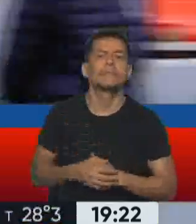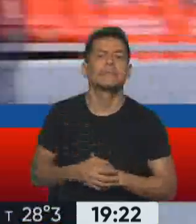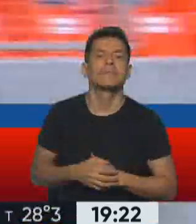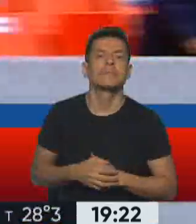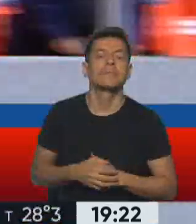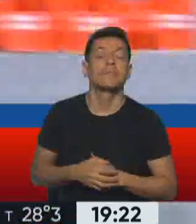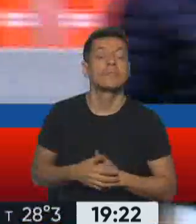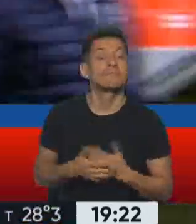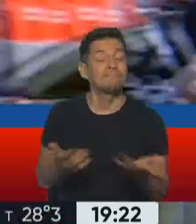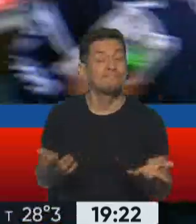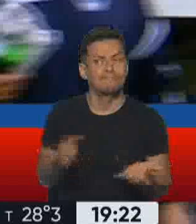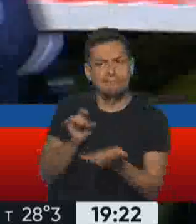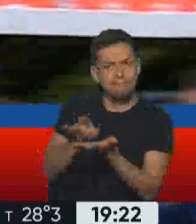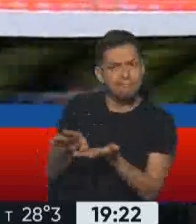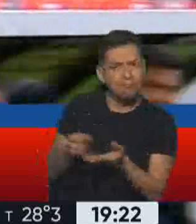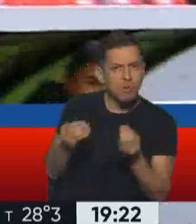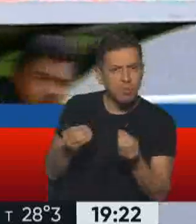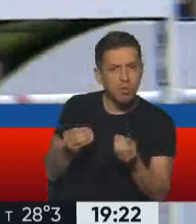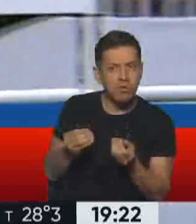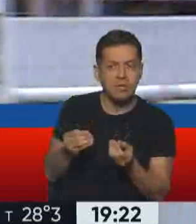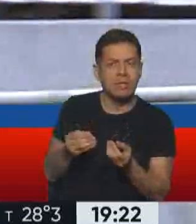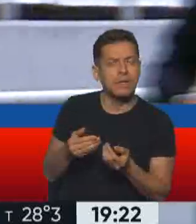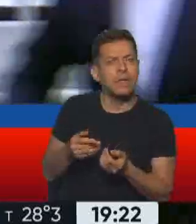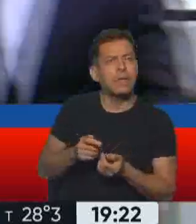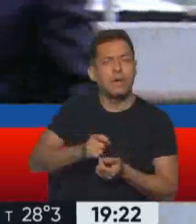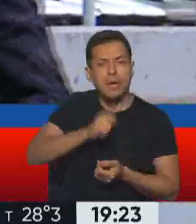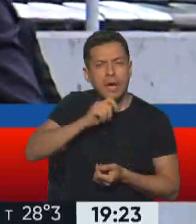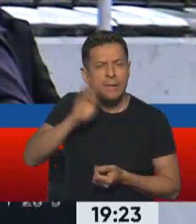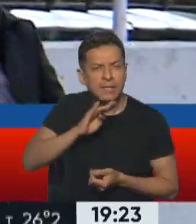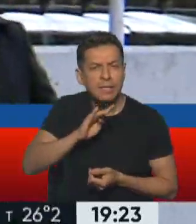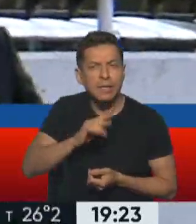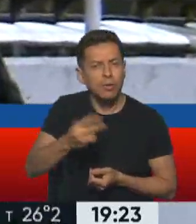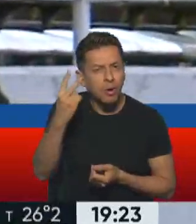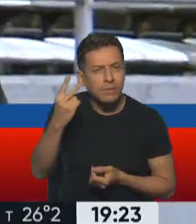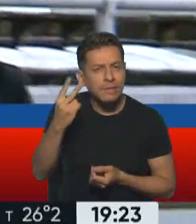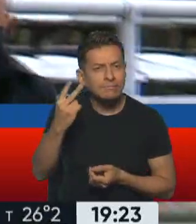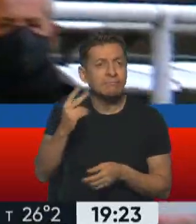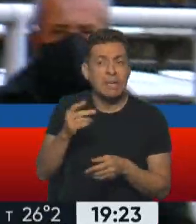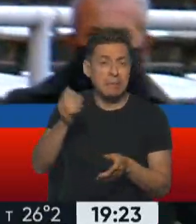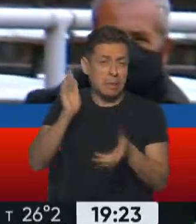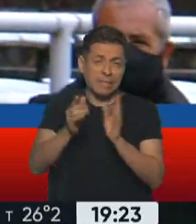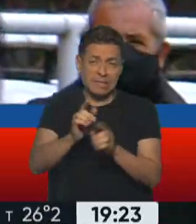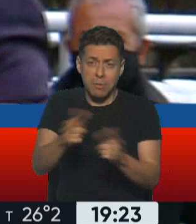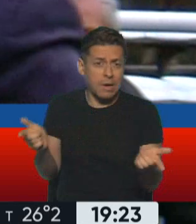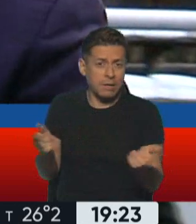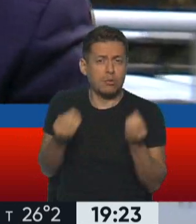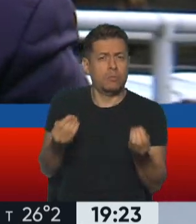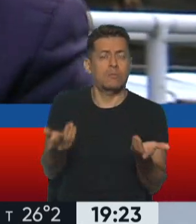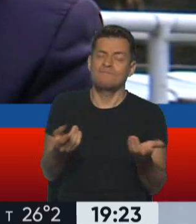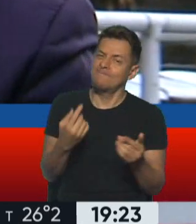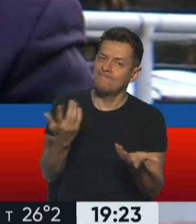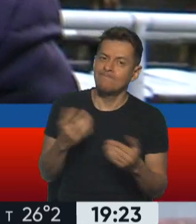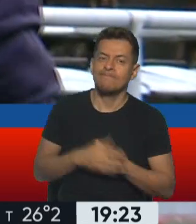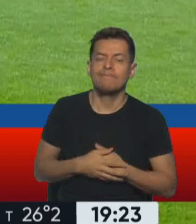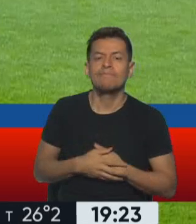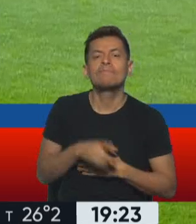verdad que inexplicable no la expulsión porque fue doble amarilla no se ve una agresión concreta y allí uno de los técnicos más pretendidos vamos el abrazo con